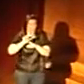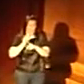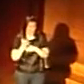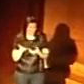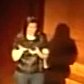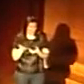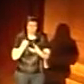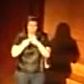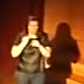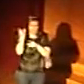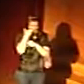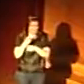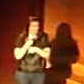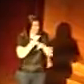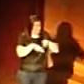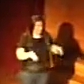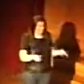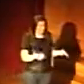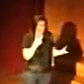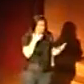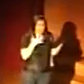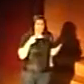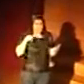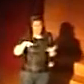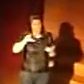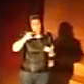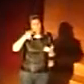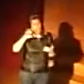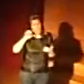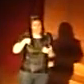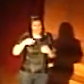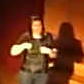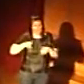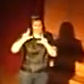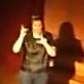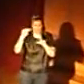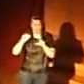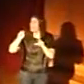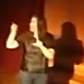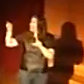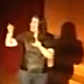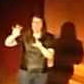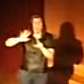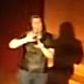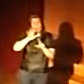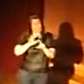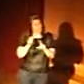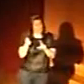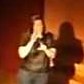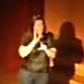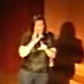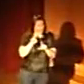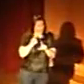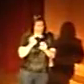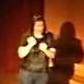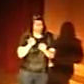los interiores monumentales esto es Eugenio Lucas no lo ven que se asemeja mucho más a ello pero quiero la gran clave de esta de